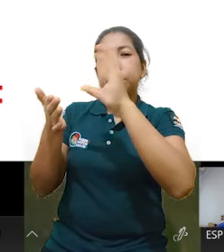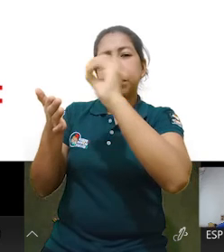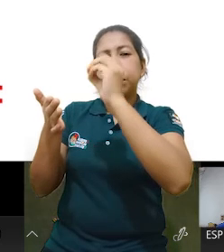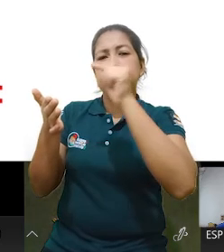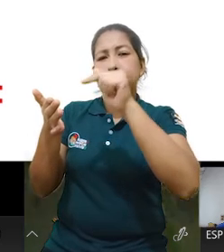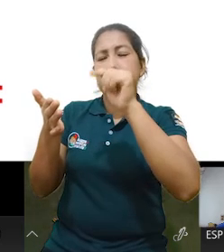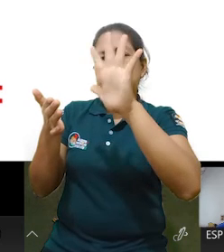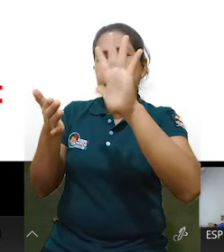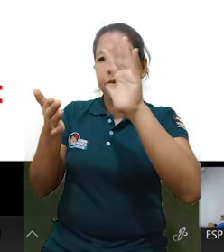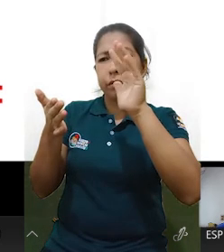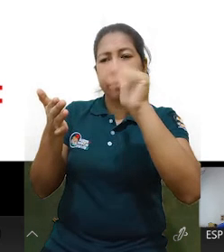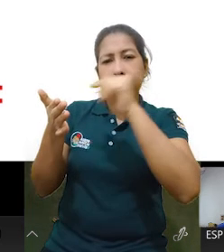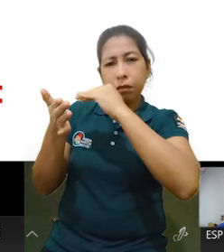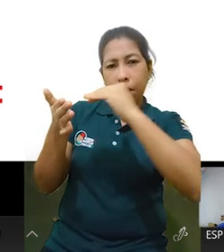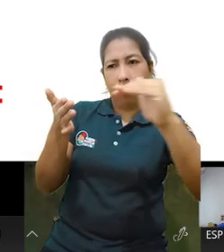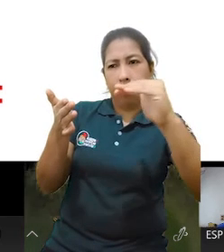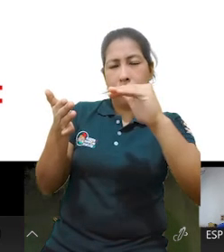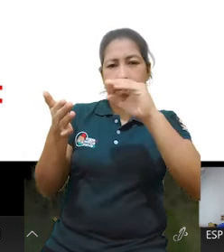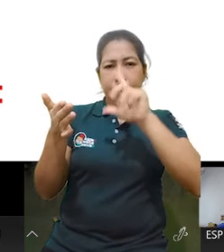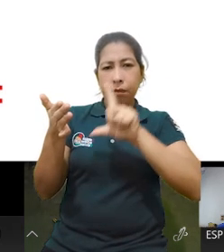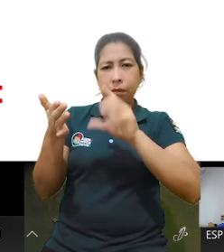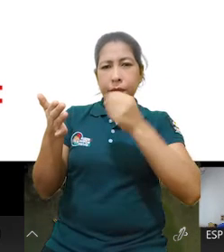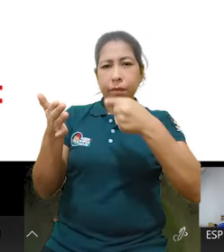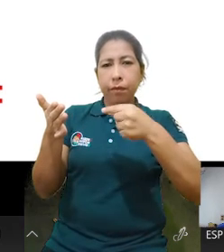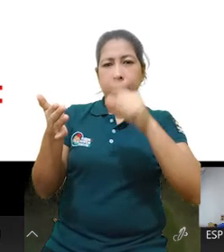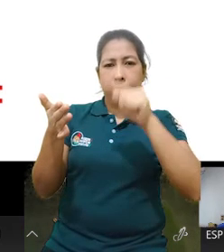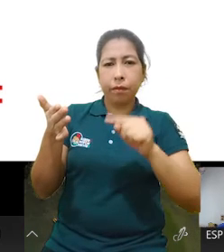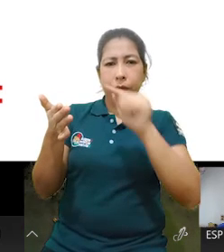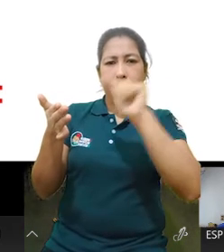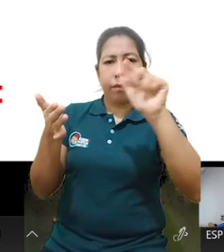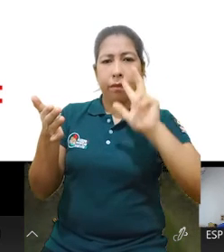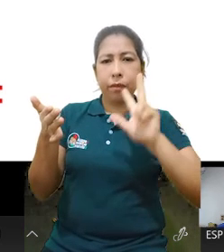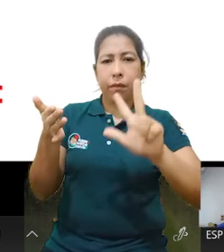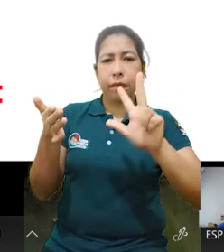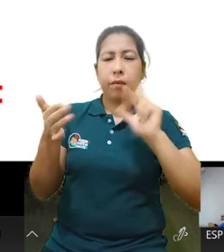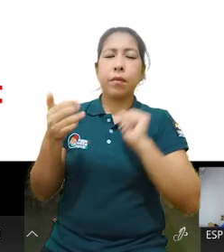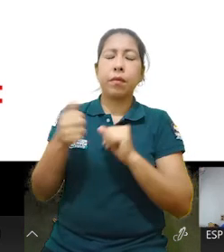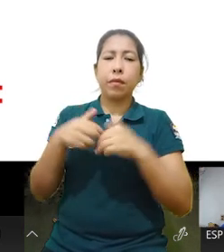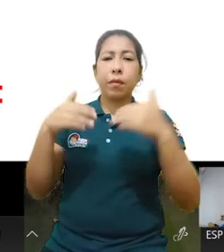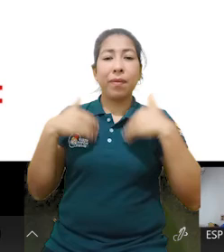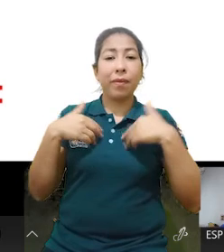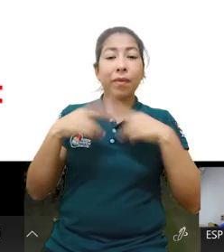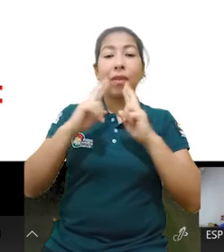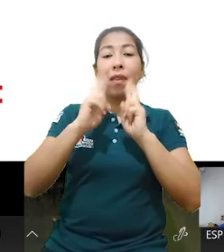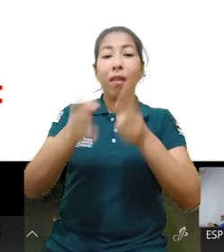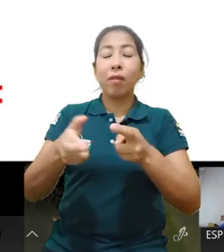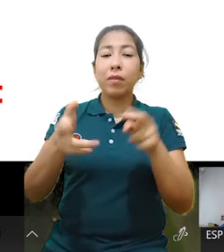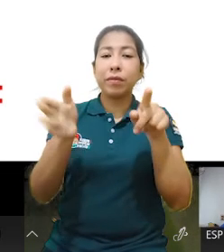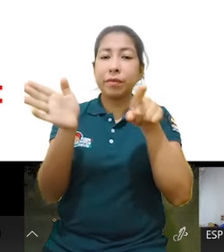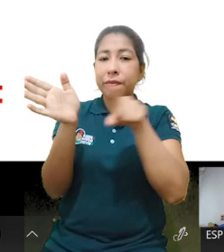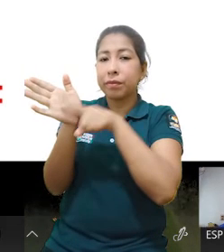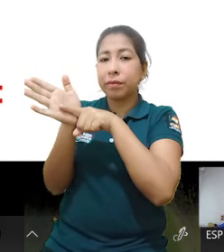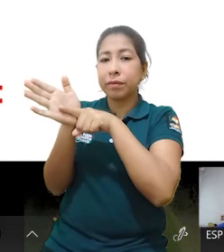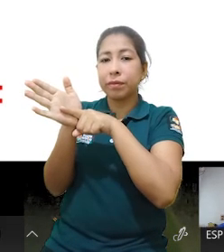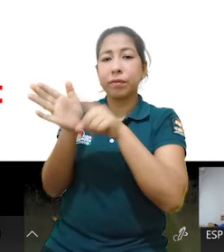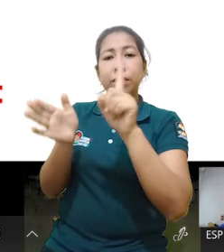entre logaritmo de la base, raíz cuadrada de 3. Anotamos igual y tenemos nuestro resultado, menos